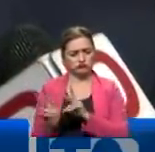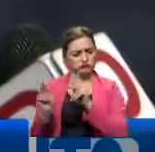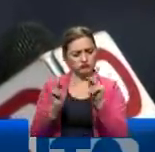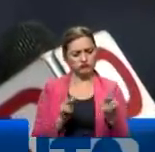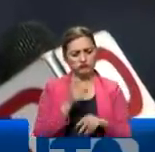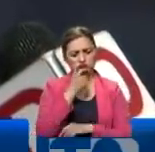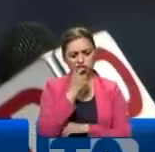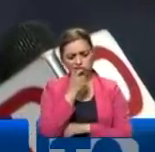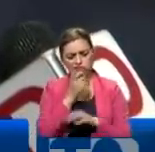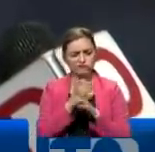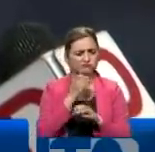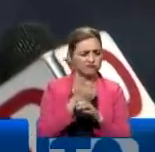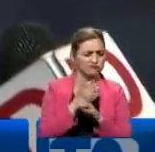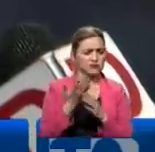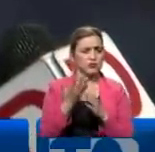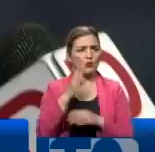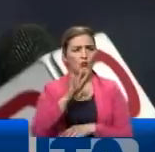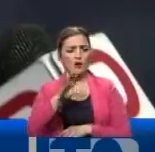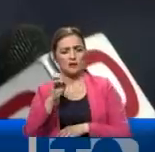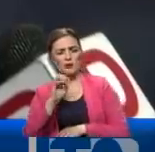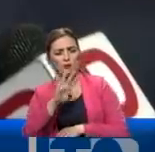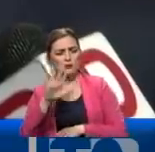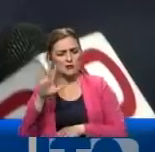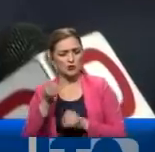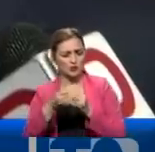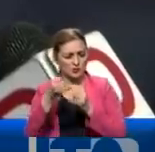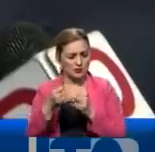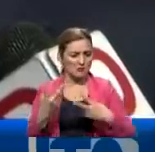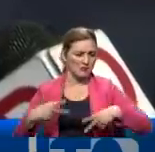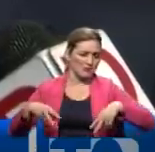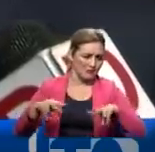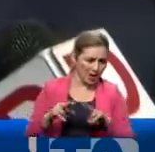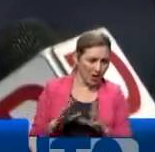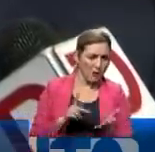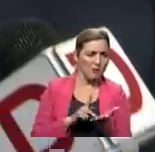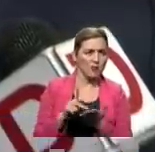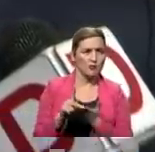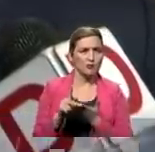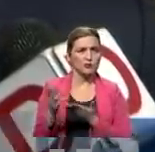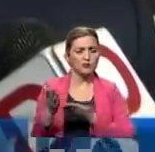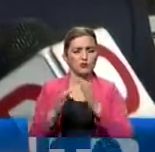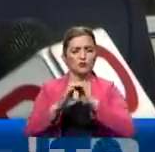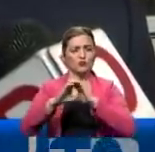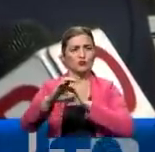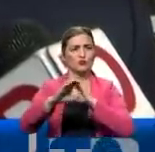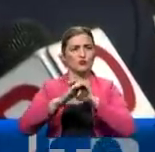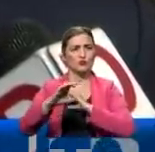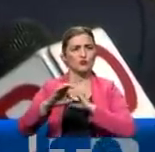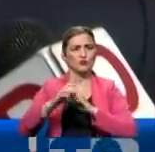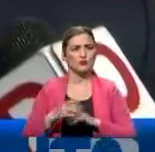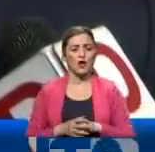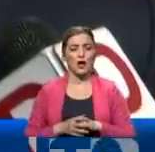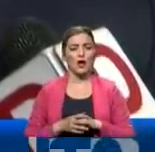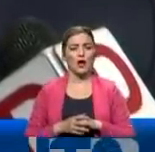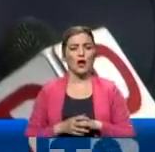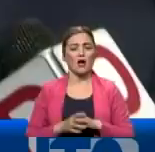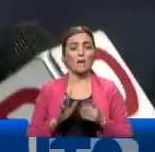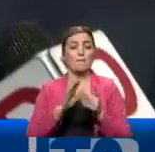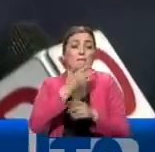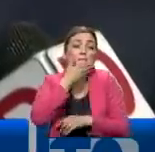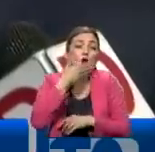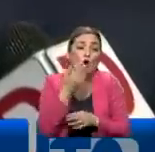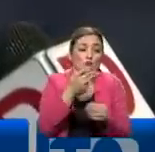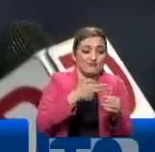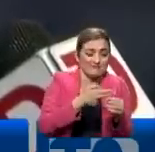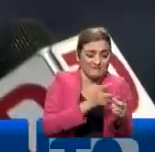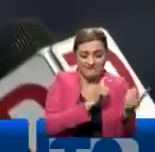si estamos ya cerca de 40, 45 centavos, que es el costo del servicio de transporte con electromovilidad, dar el